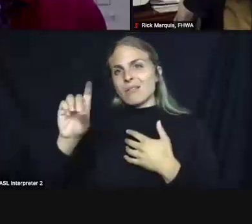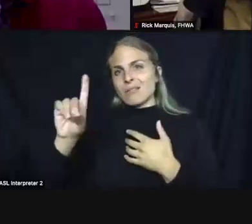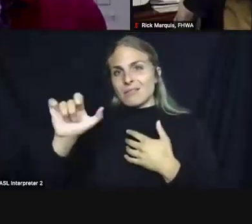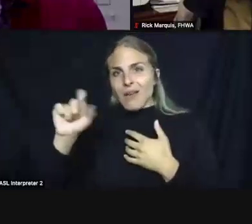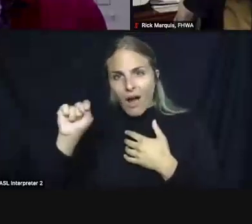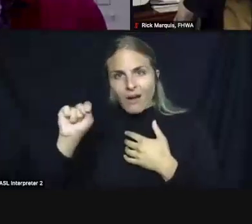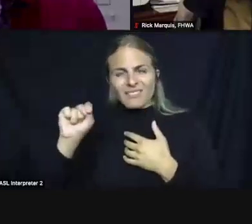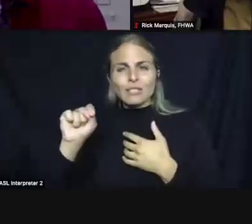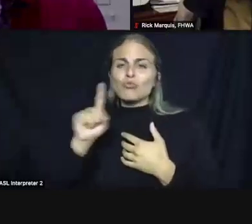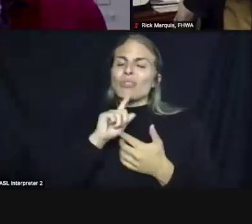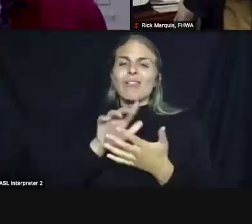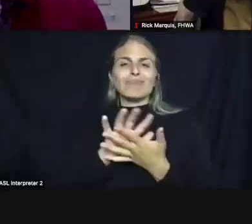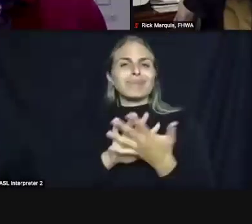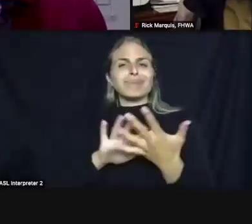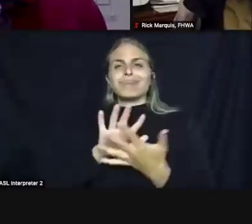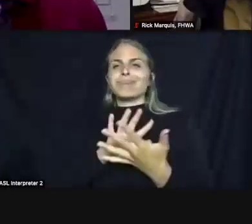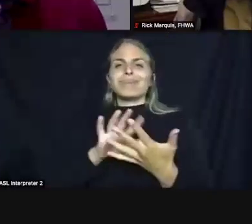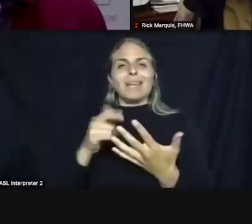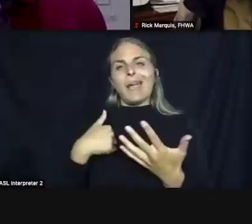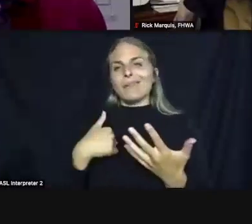alternativas razonables,